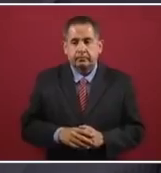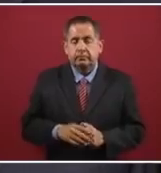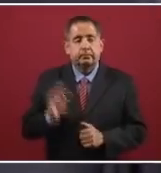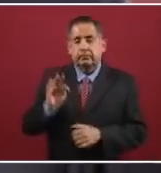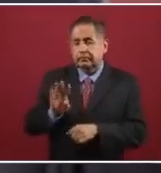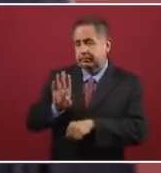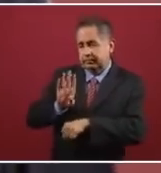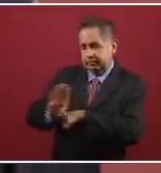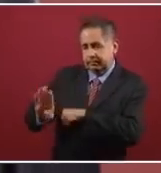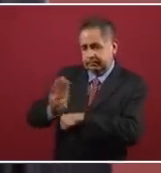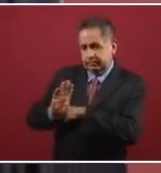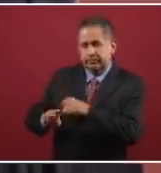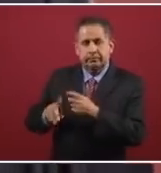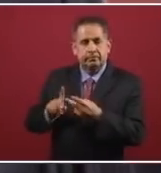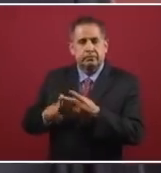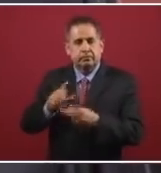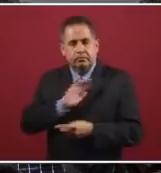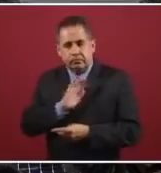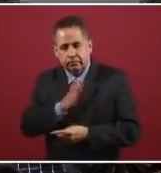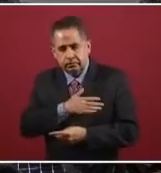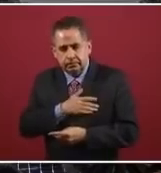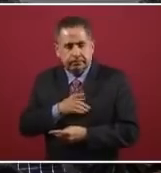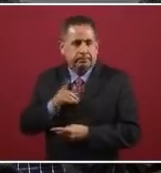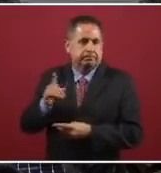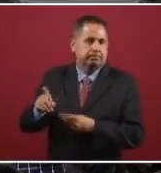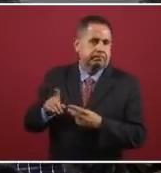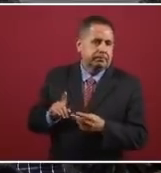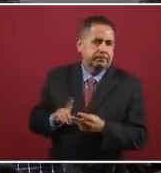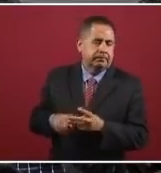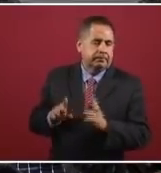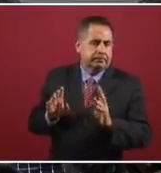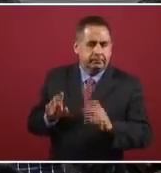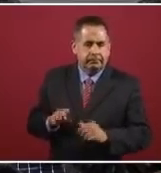Brasil o de España